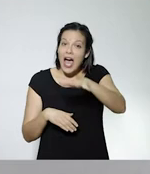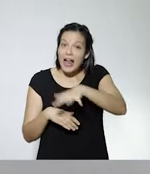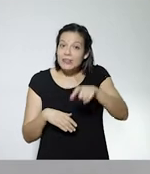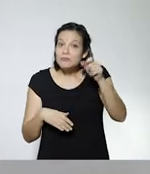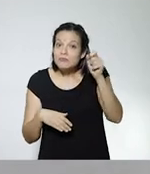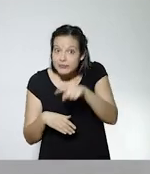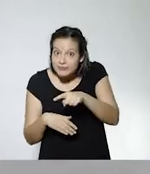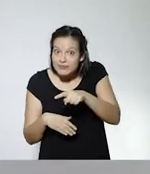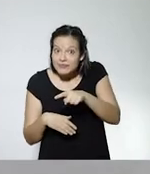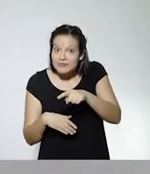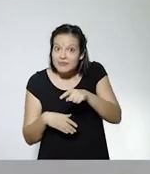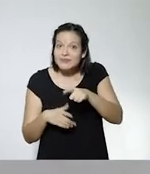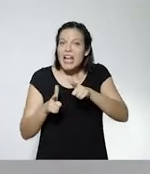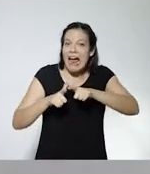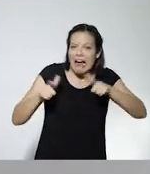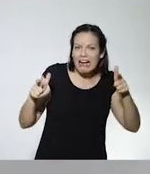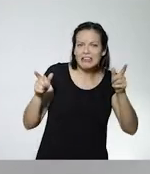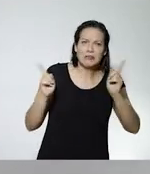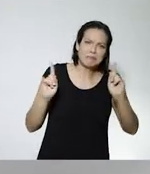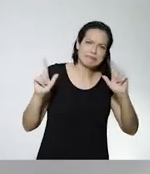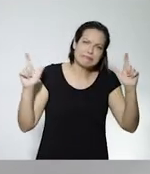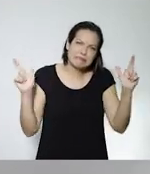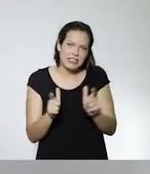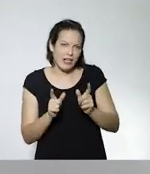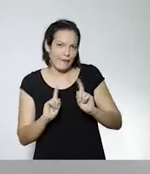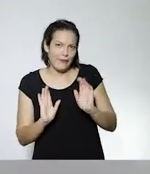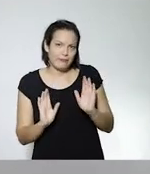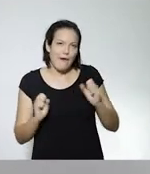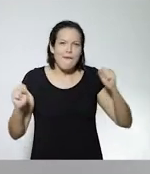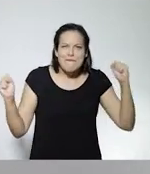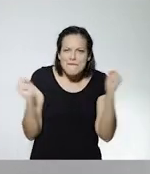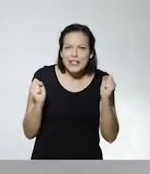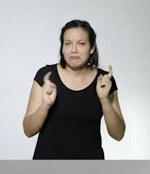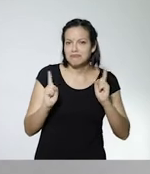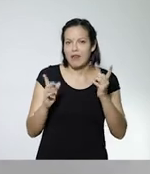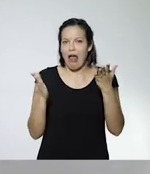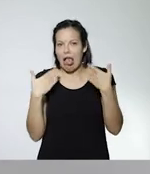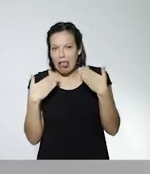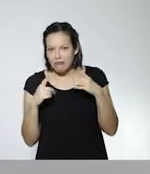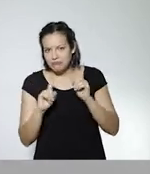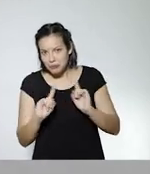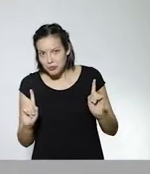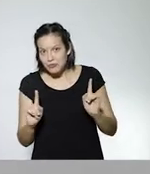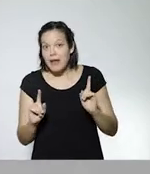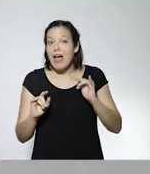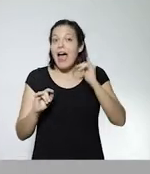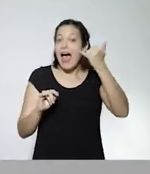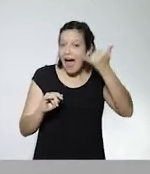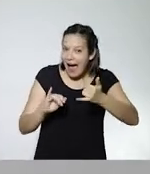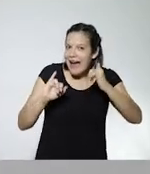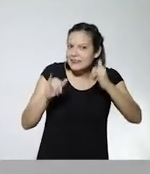La aldea Arómines no es grande ni chica, ni fría ni calurosa, pero lo que sí